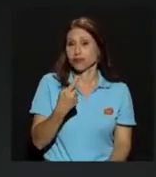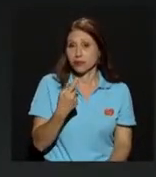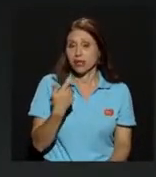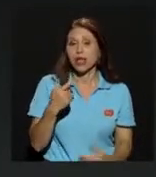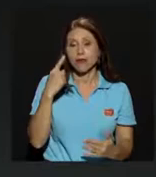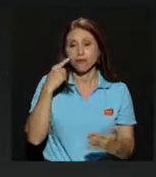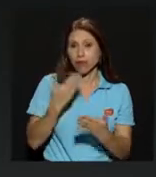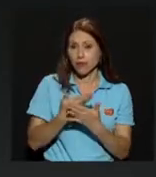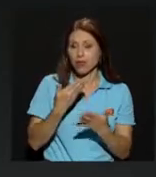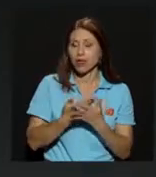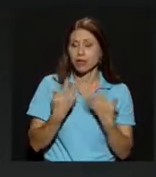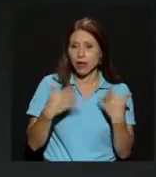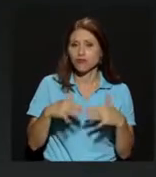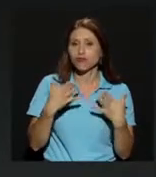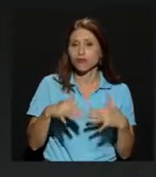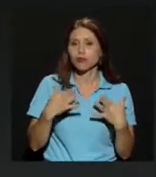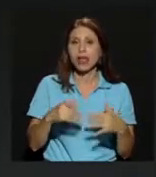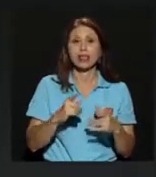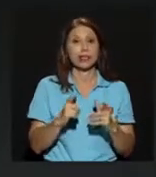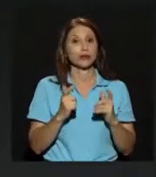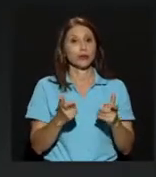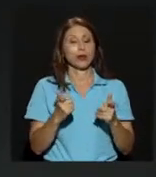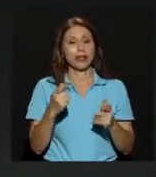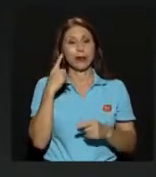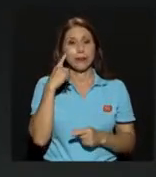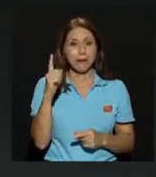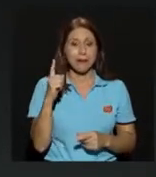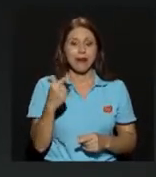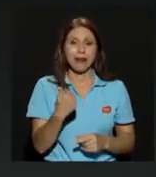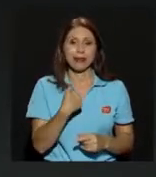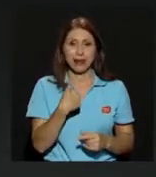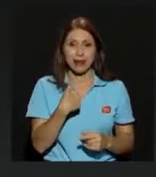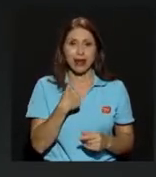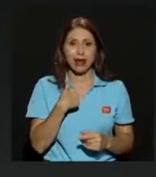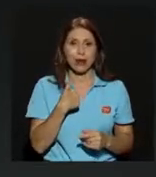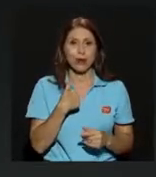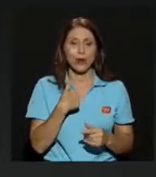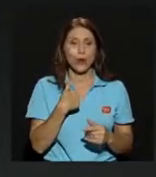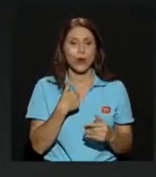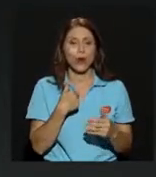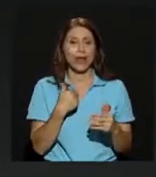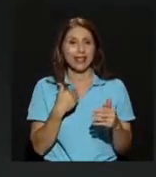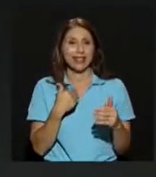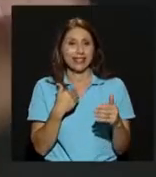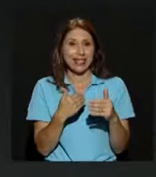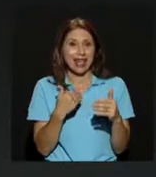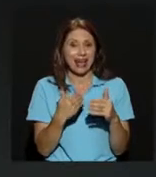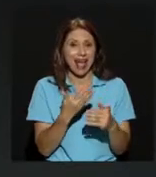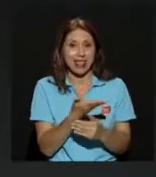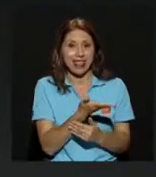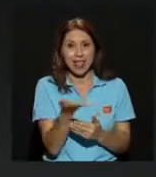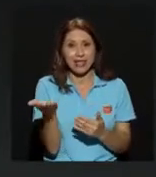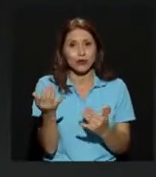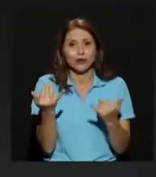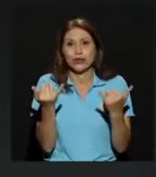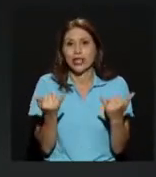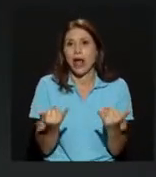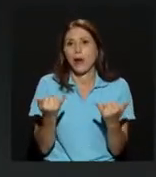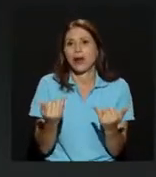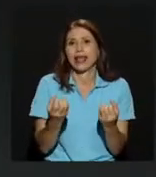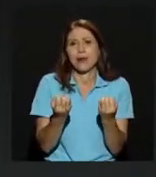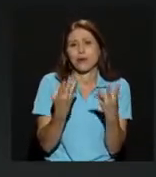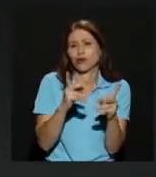en ese sentido de suerte que para ser para tenerlo cerca de ellos y ahora que hay tantos métodos